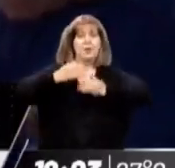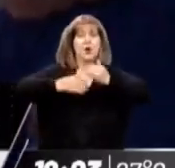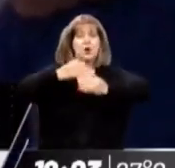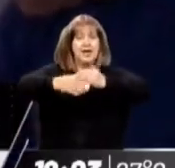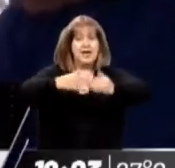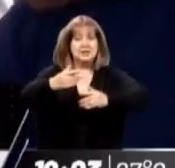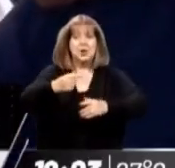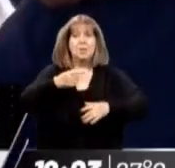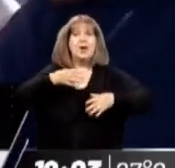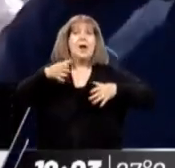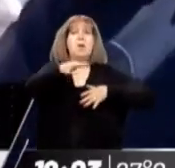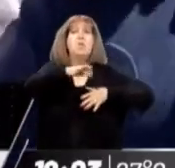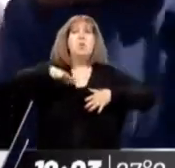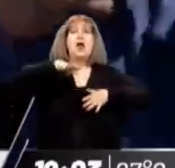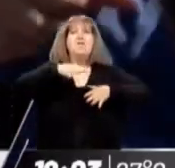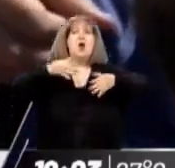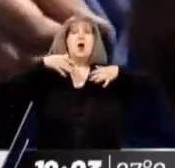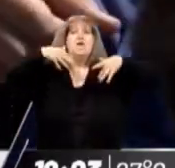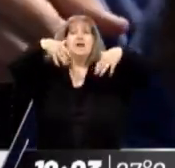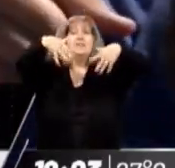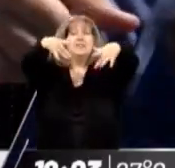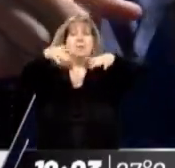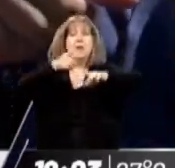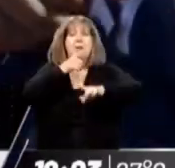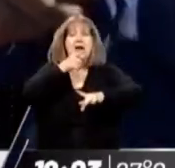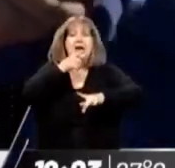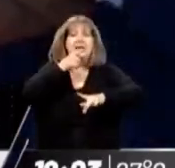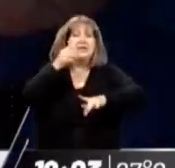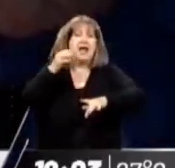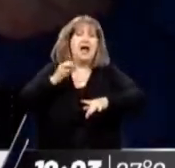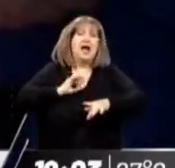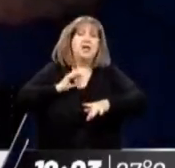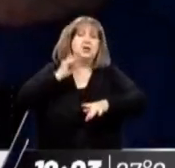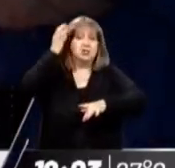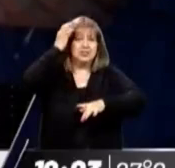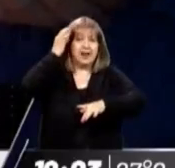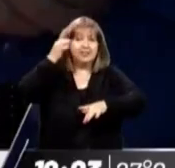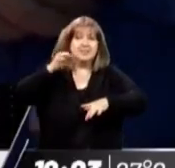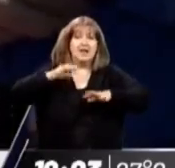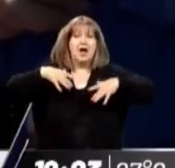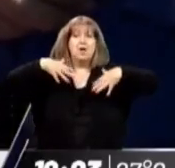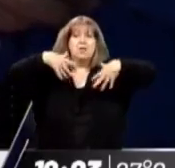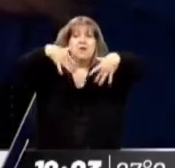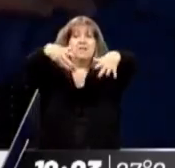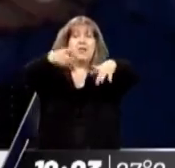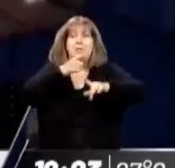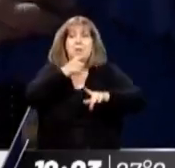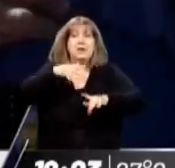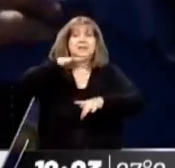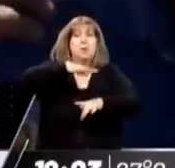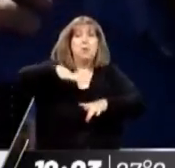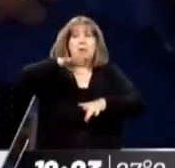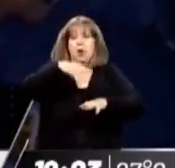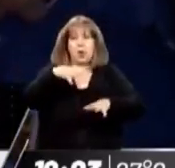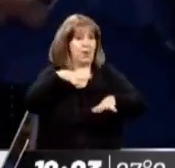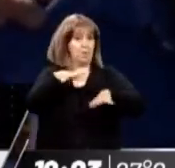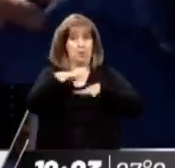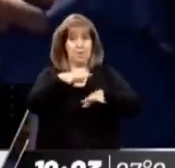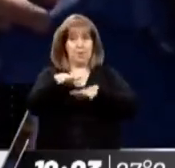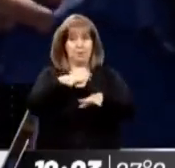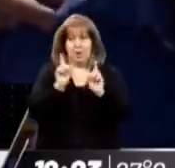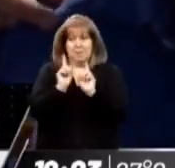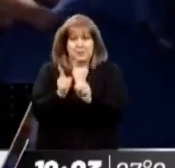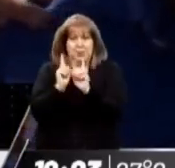pueblo fantasma, porque hace 30 años que somos pueblo fantasma. Y hoy, gracias a Dios, el ferrocarril vuelve